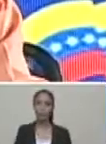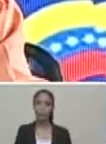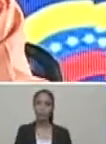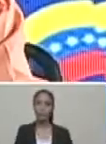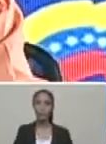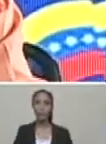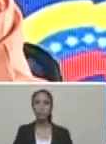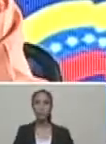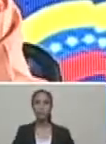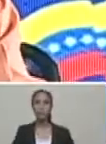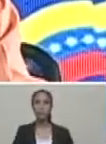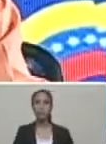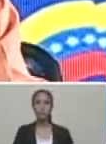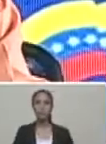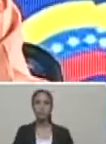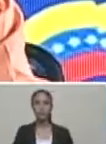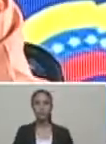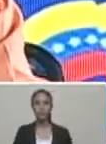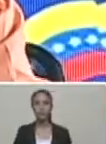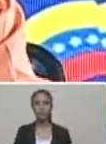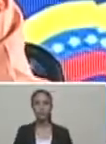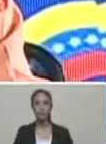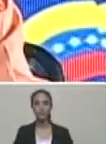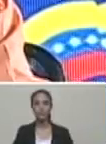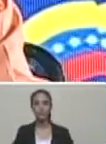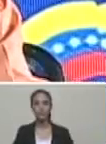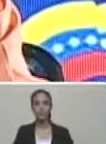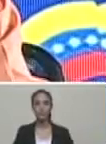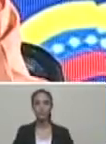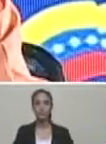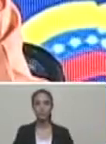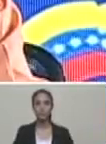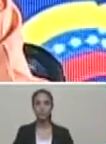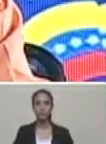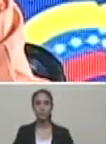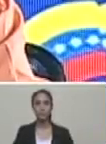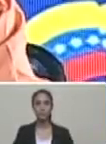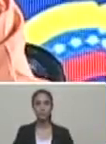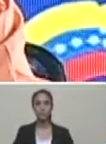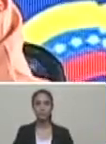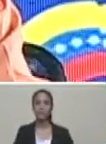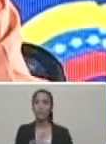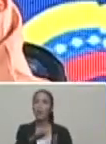vicepresidente Aristóbulo nos lo recordaba y nos lo señalaba, aquí también está Blanquita,